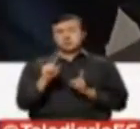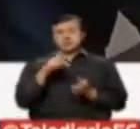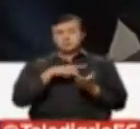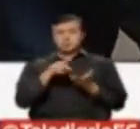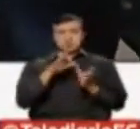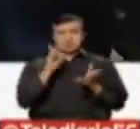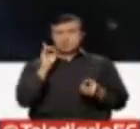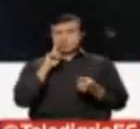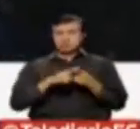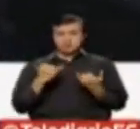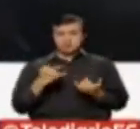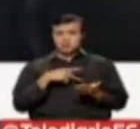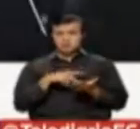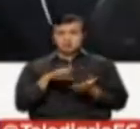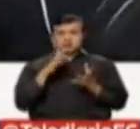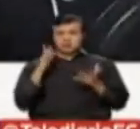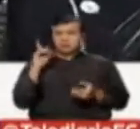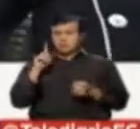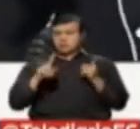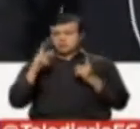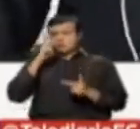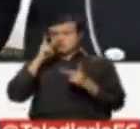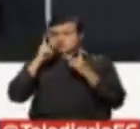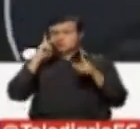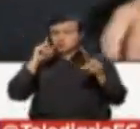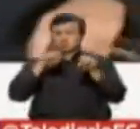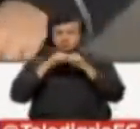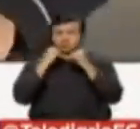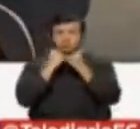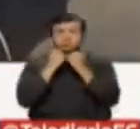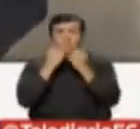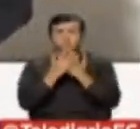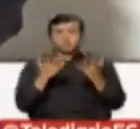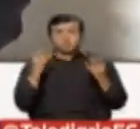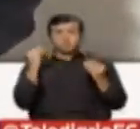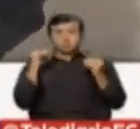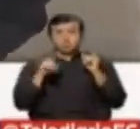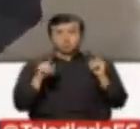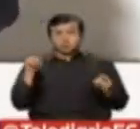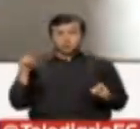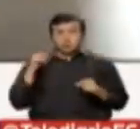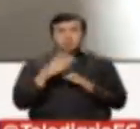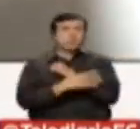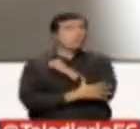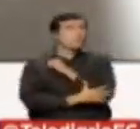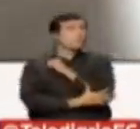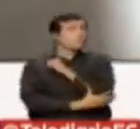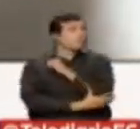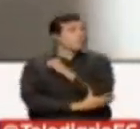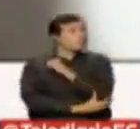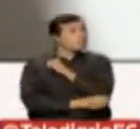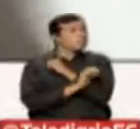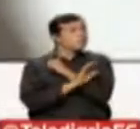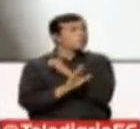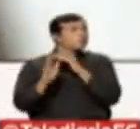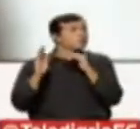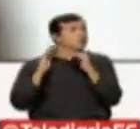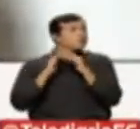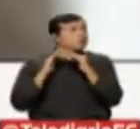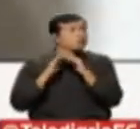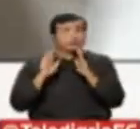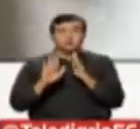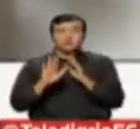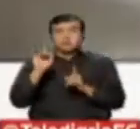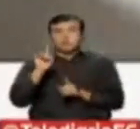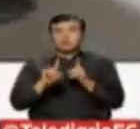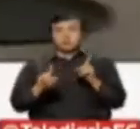nada hasta el momento por esa visión social que tiene muchos vienen de escasos recursos en sus en sus casas e